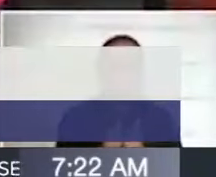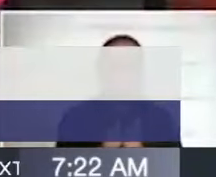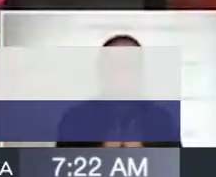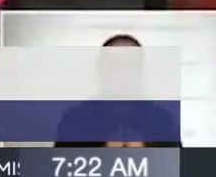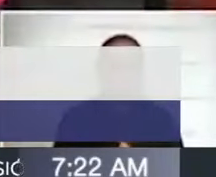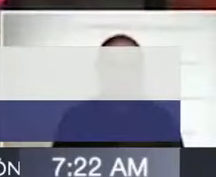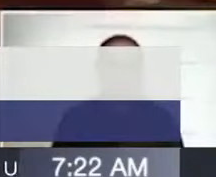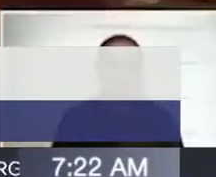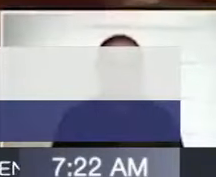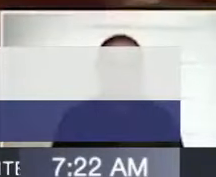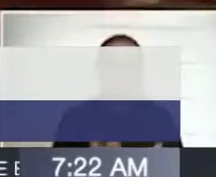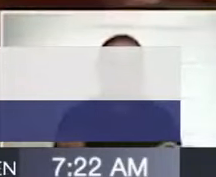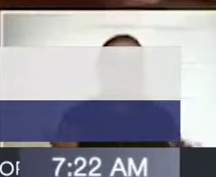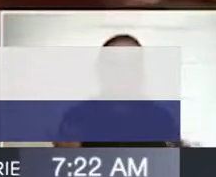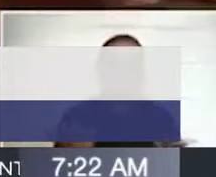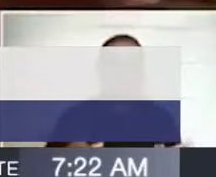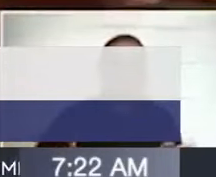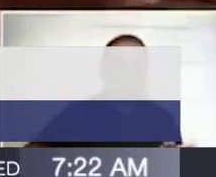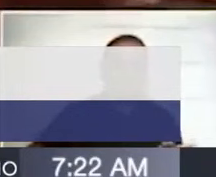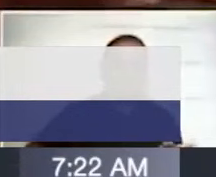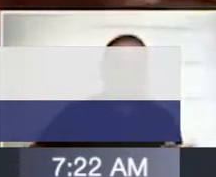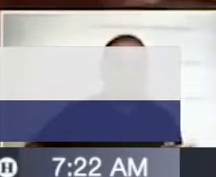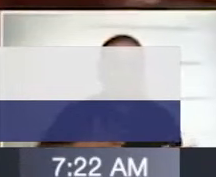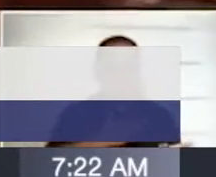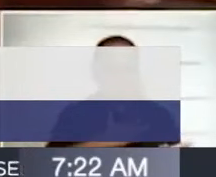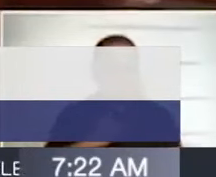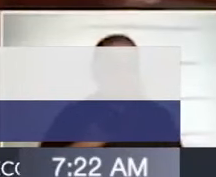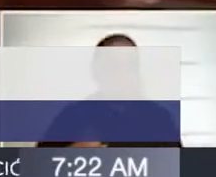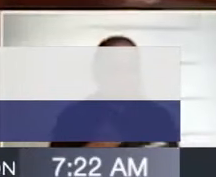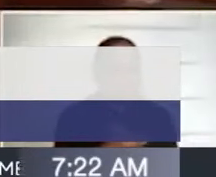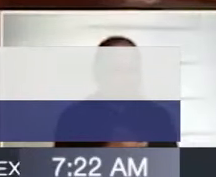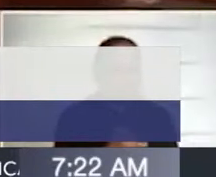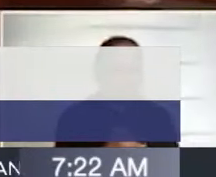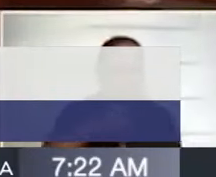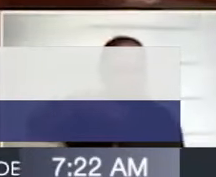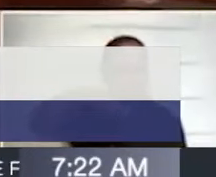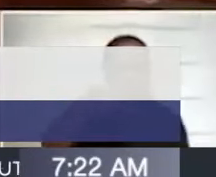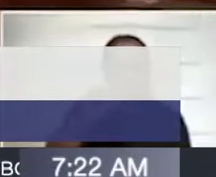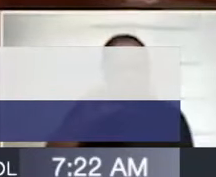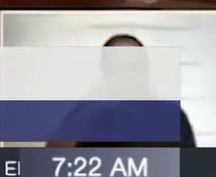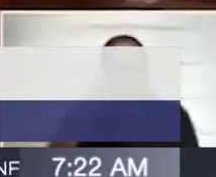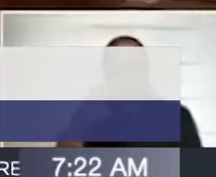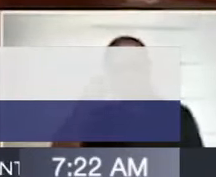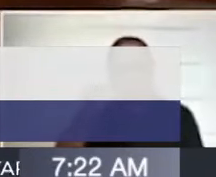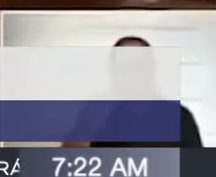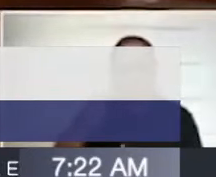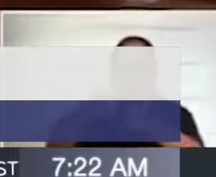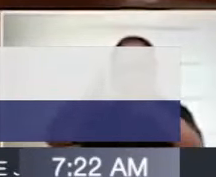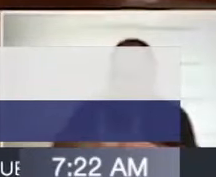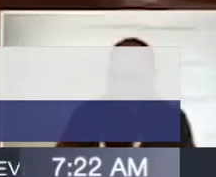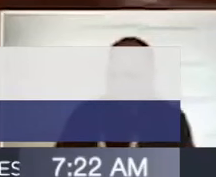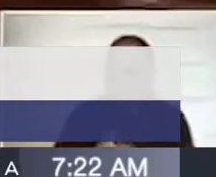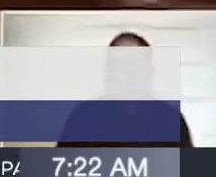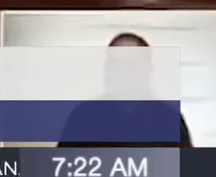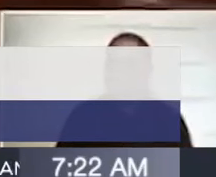Esta es una decisión de gobierno y no hay ninguna duda. El trabajo que ha hecho Marcela es reconocido